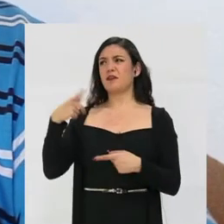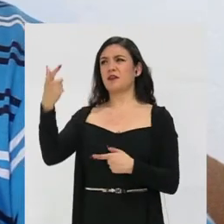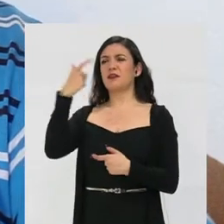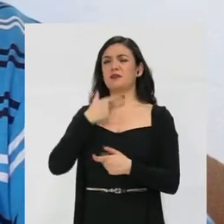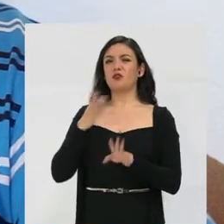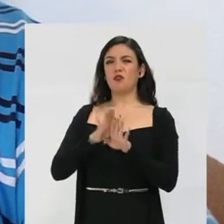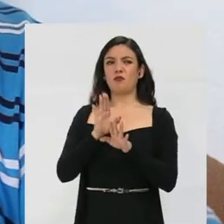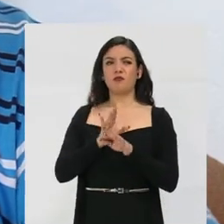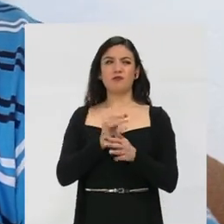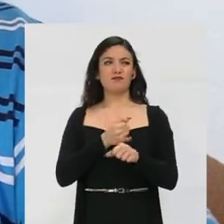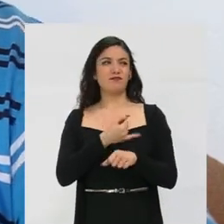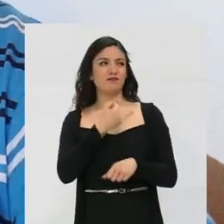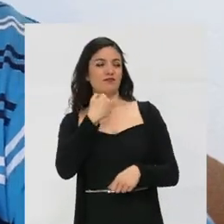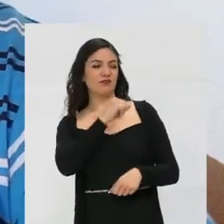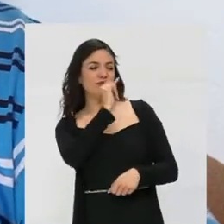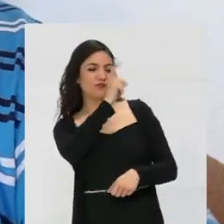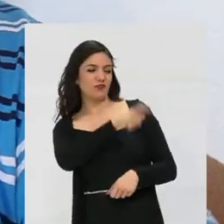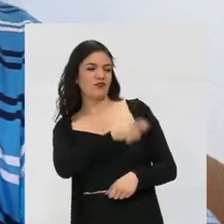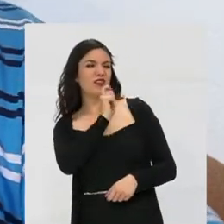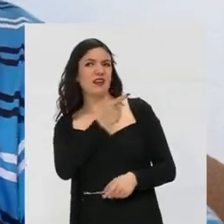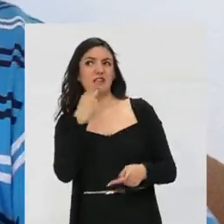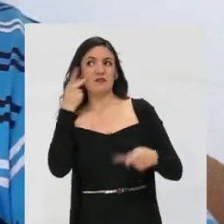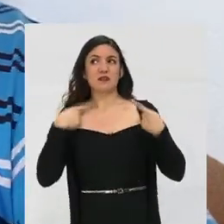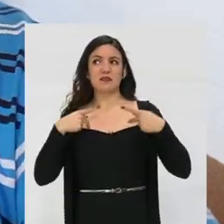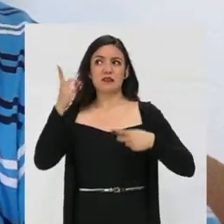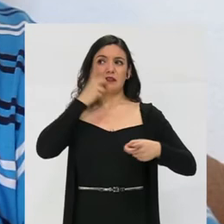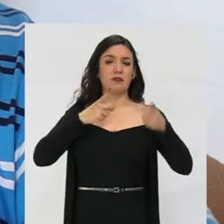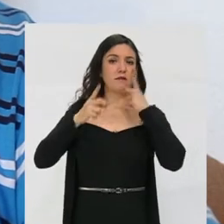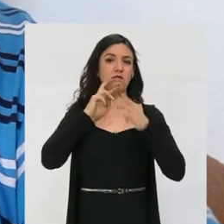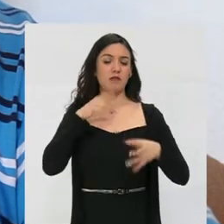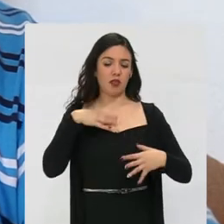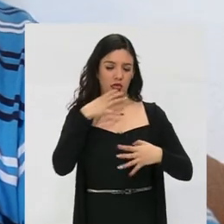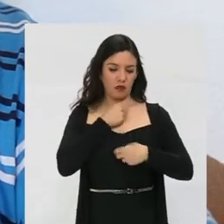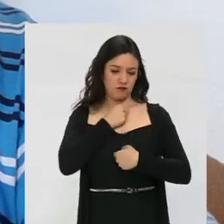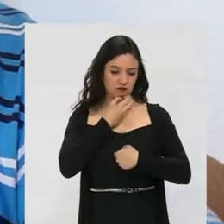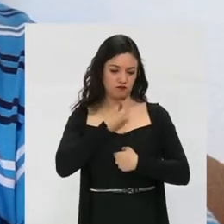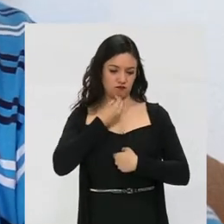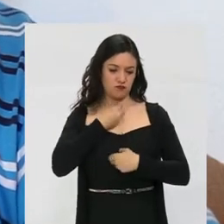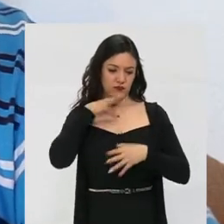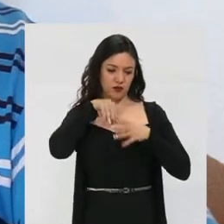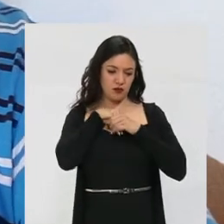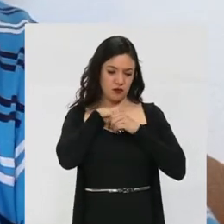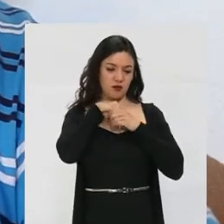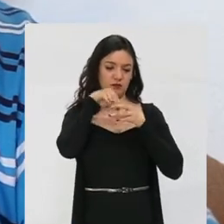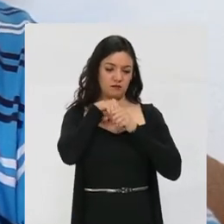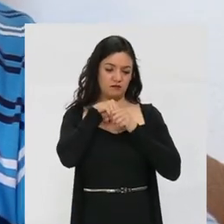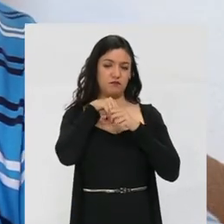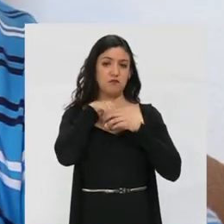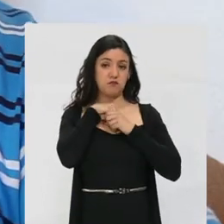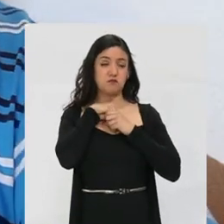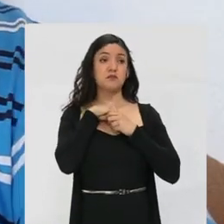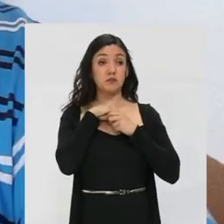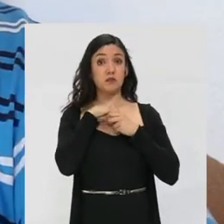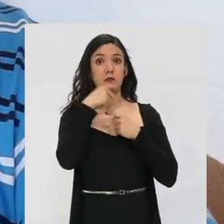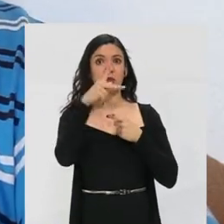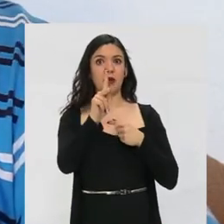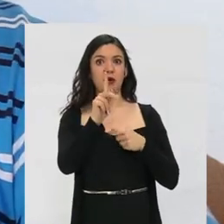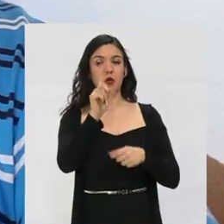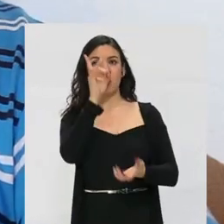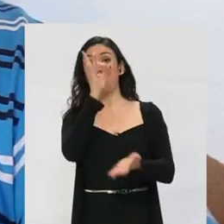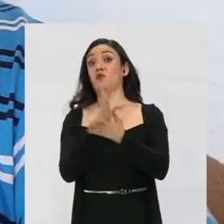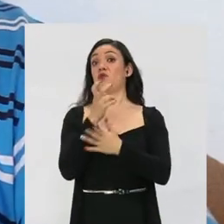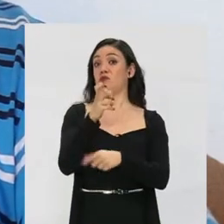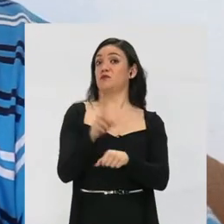de que no te van a creer, te van a juzgar, qué dirá la gente. Por eso te reservas, te lo guardas,